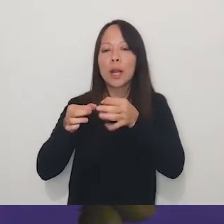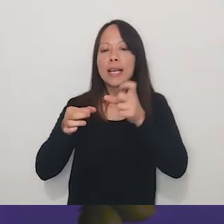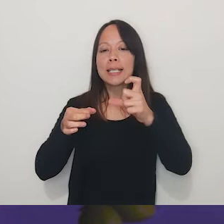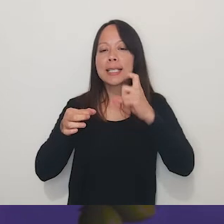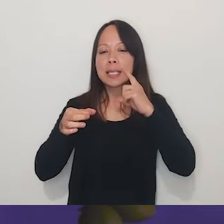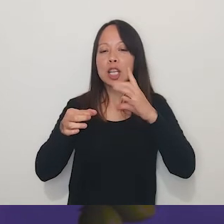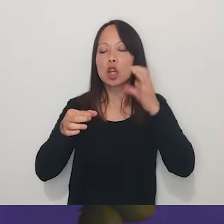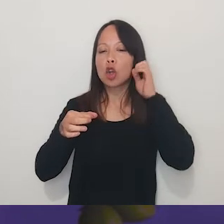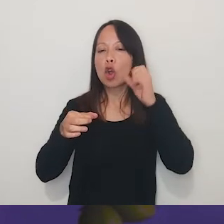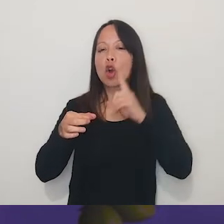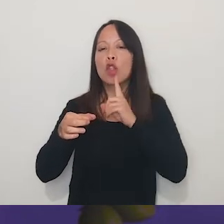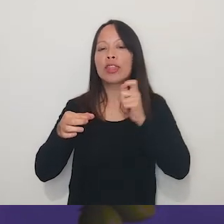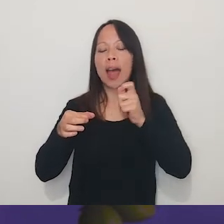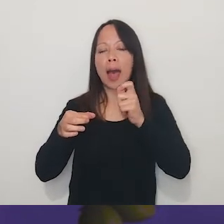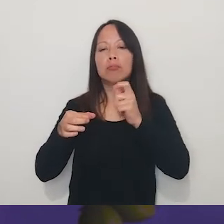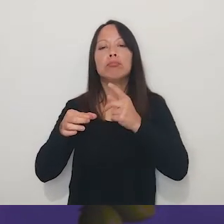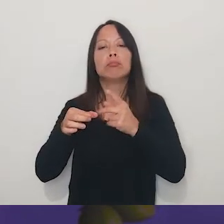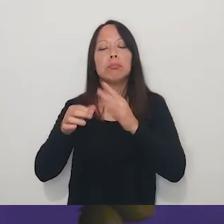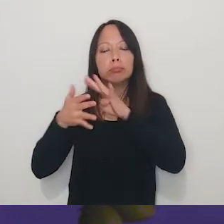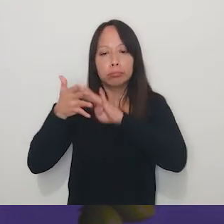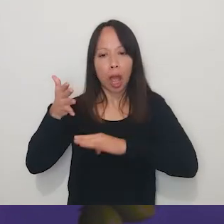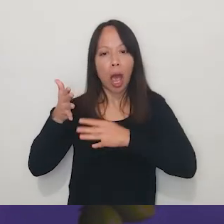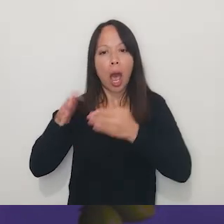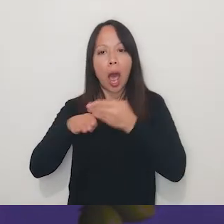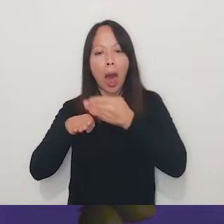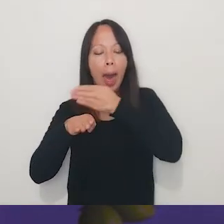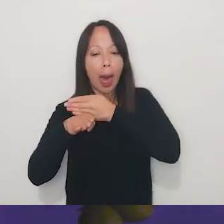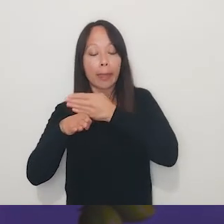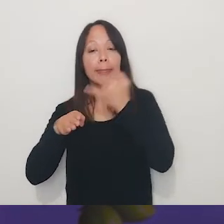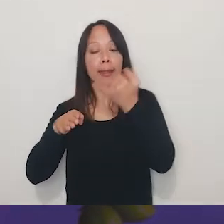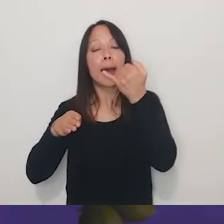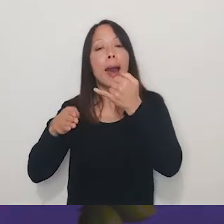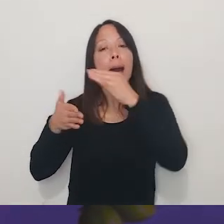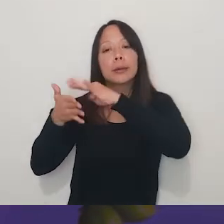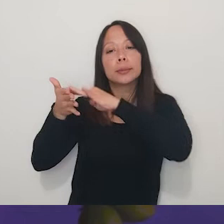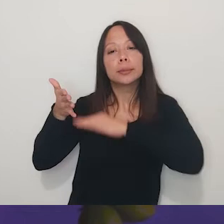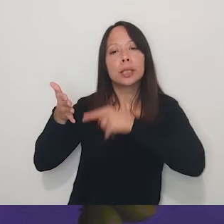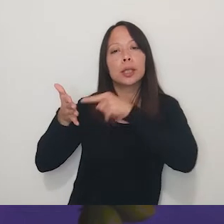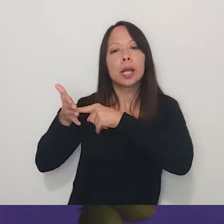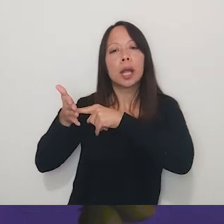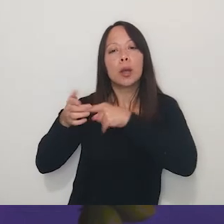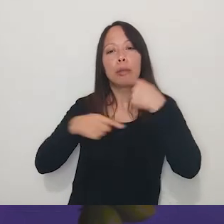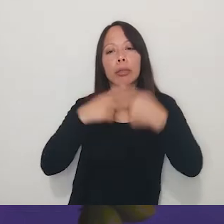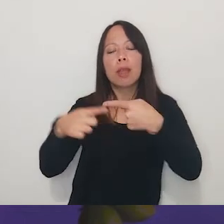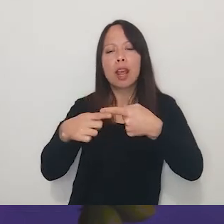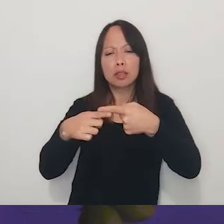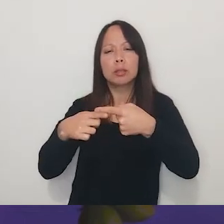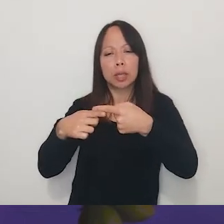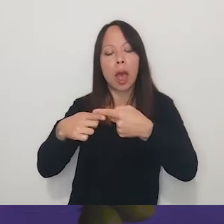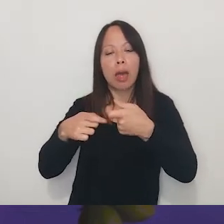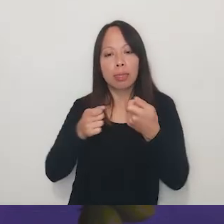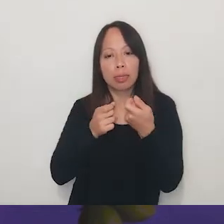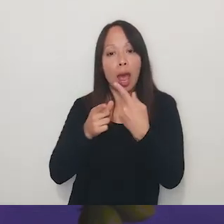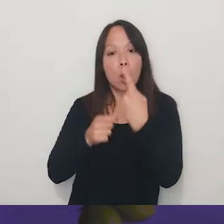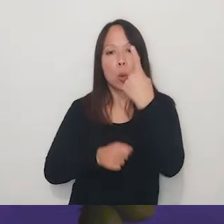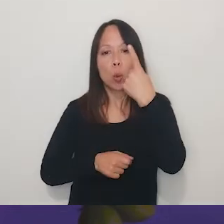en un gen que estaba descrito justo ahí un poquito antes, para una herencia dominante,